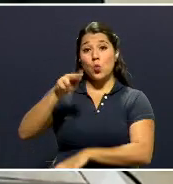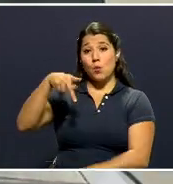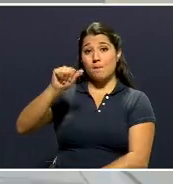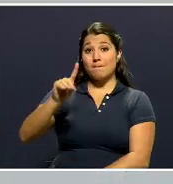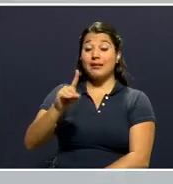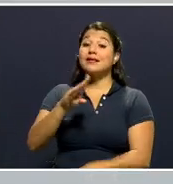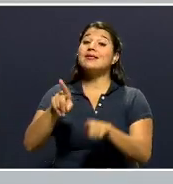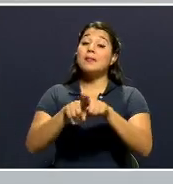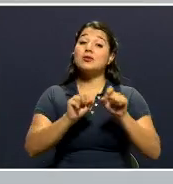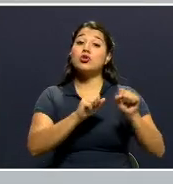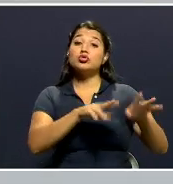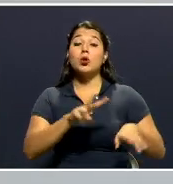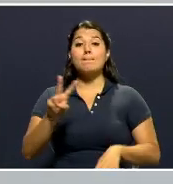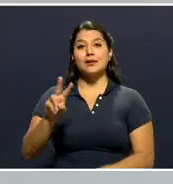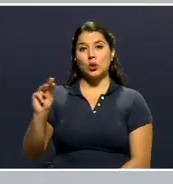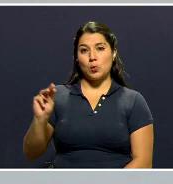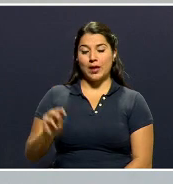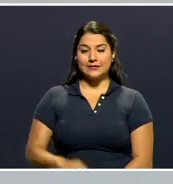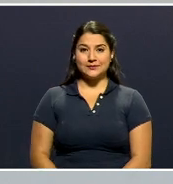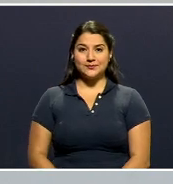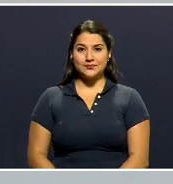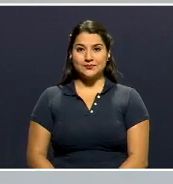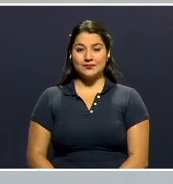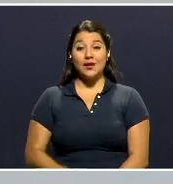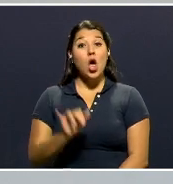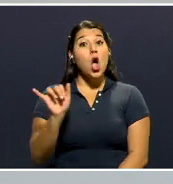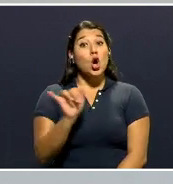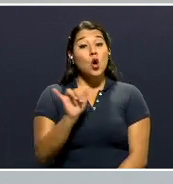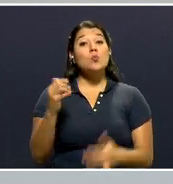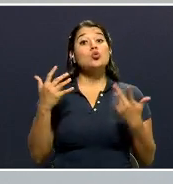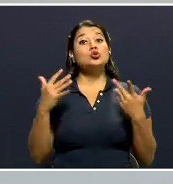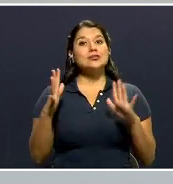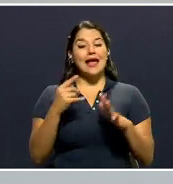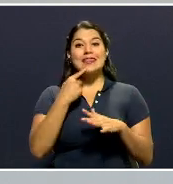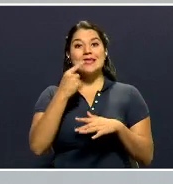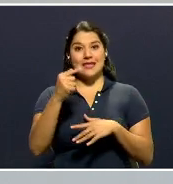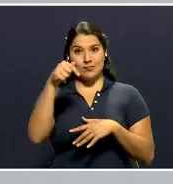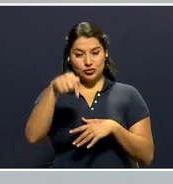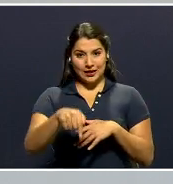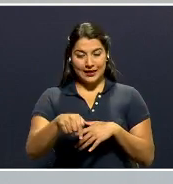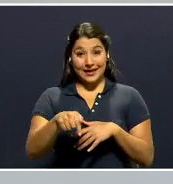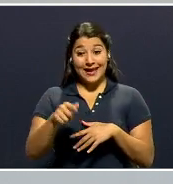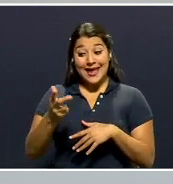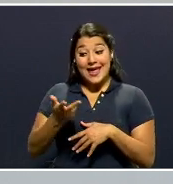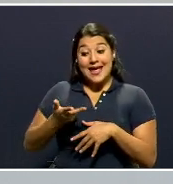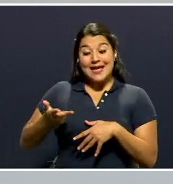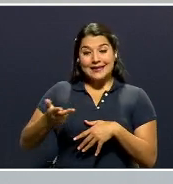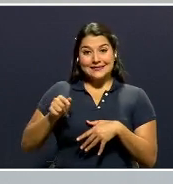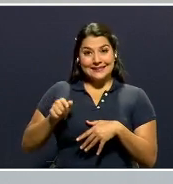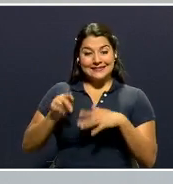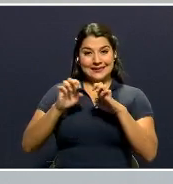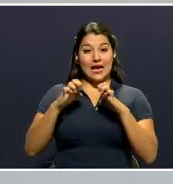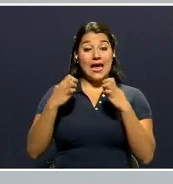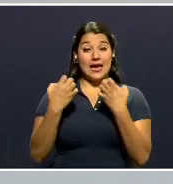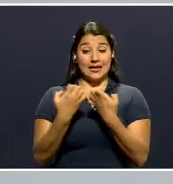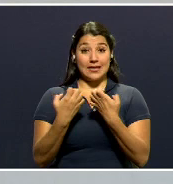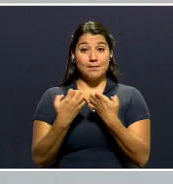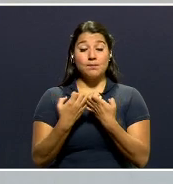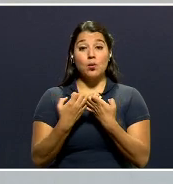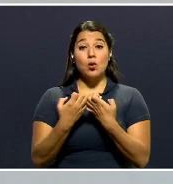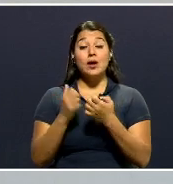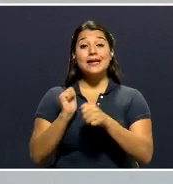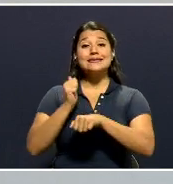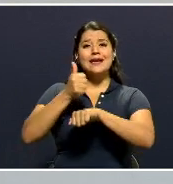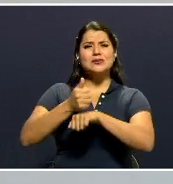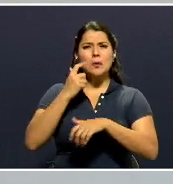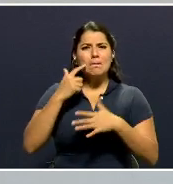Morales. Tal y como lo hemos mencionado a lo largo de esta edición, este equipo conformado por estos 3 funcionarios fue